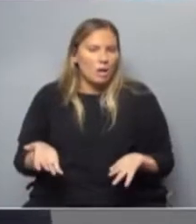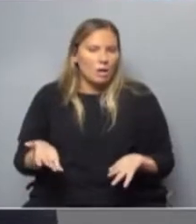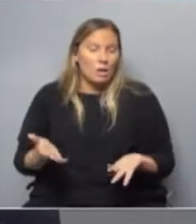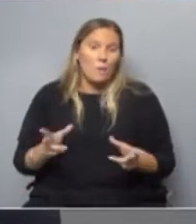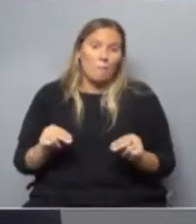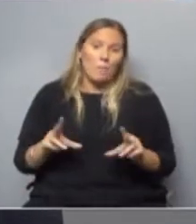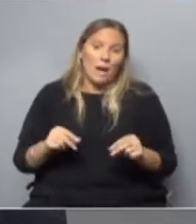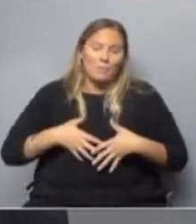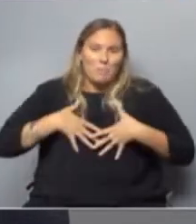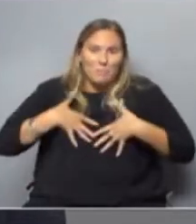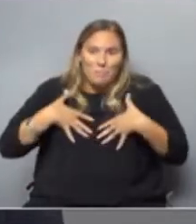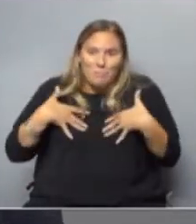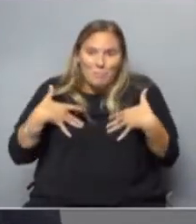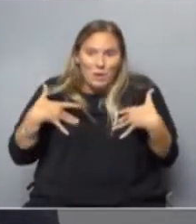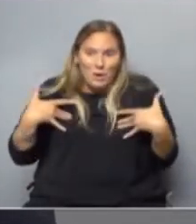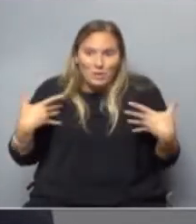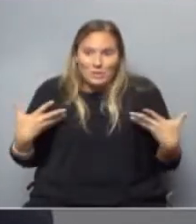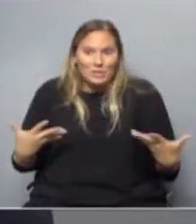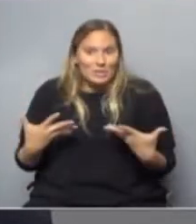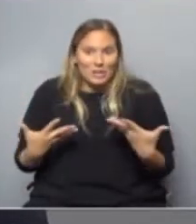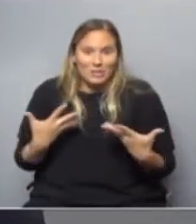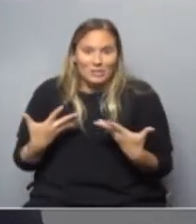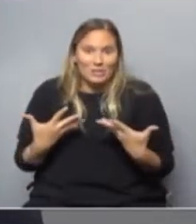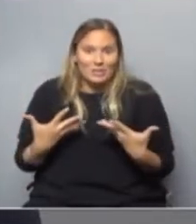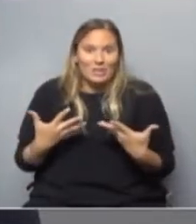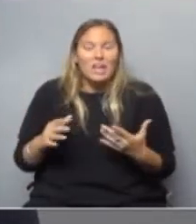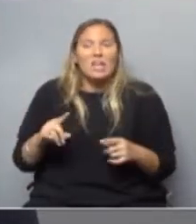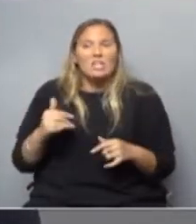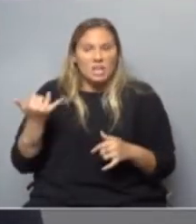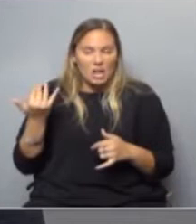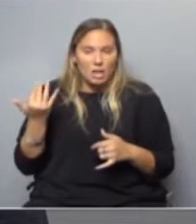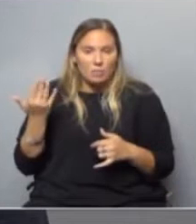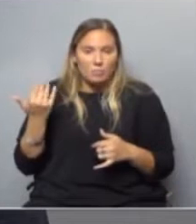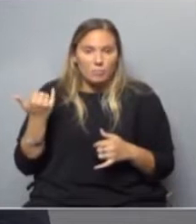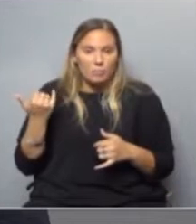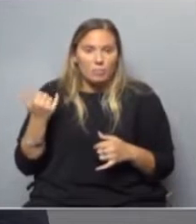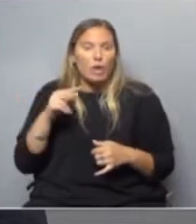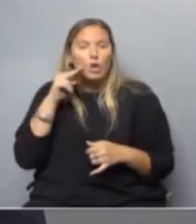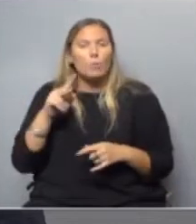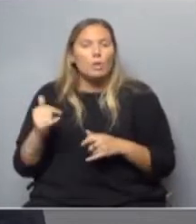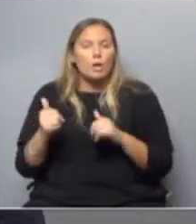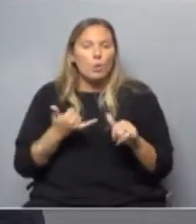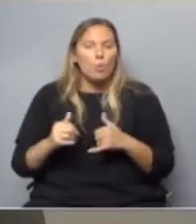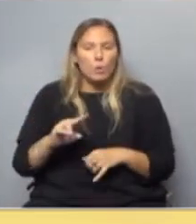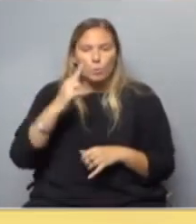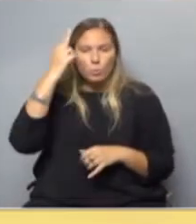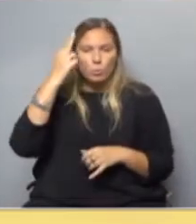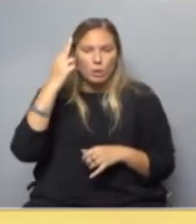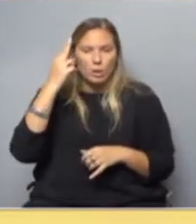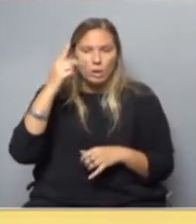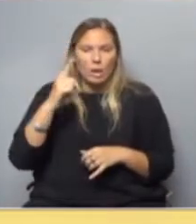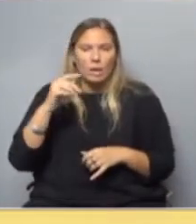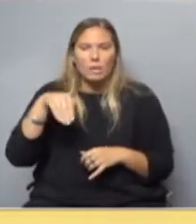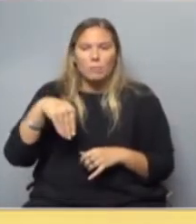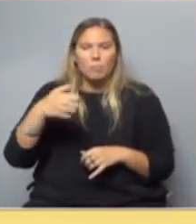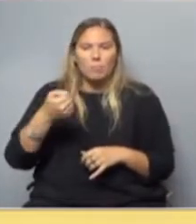Bueno, sería una emoción muy grande, ¿no? Ya me pasó que lo vi jugar a Uruguay en